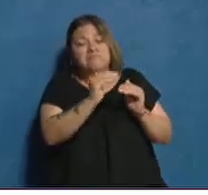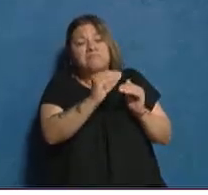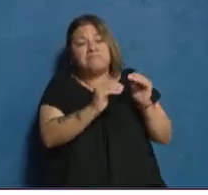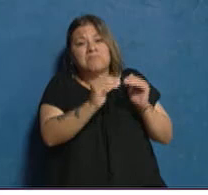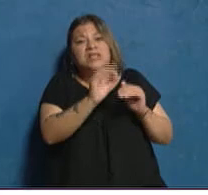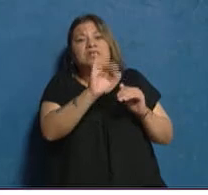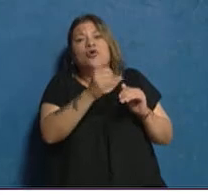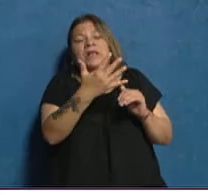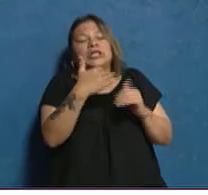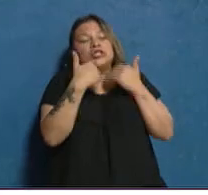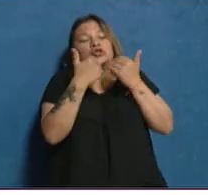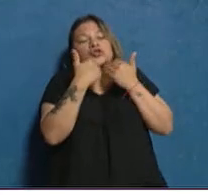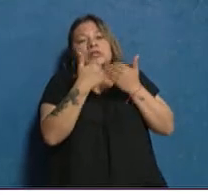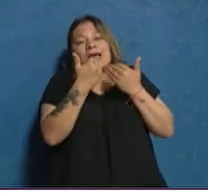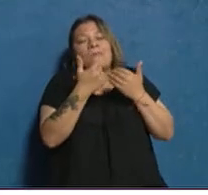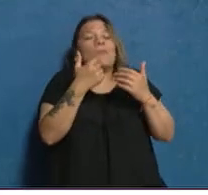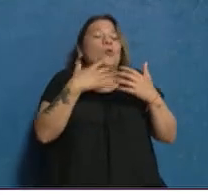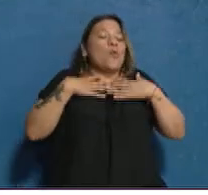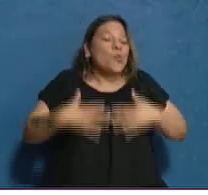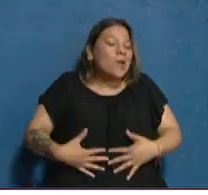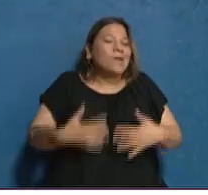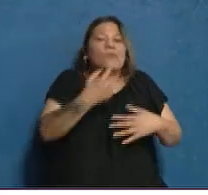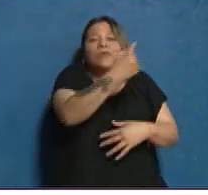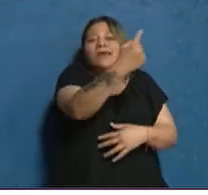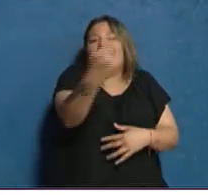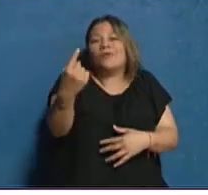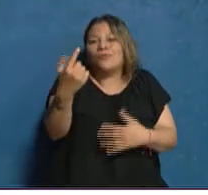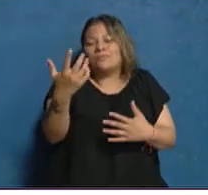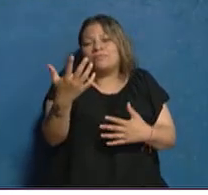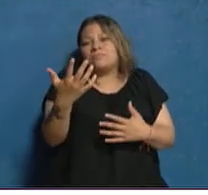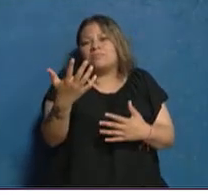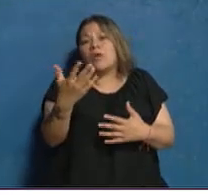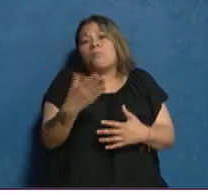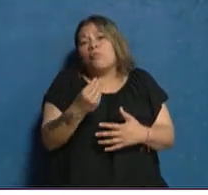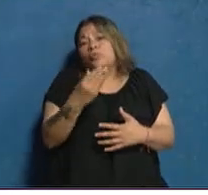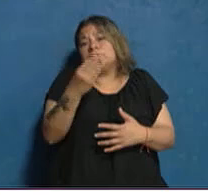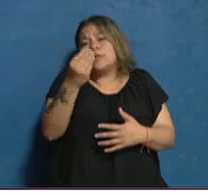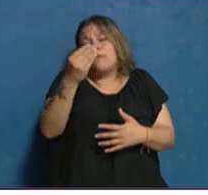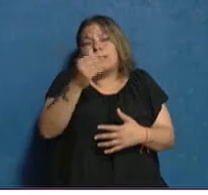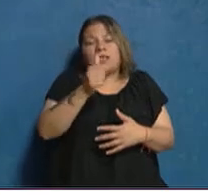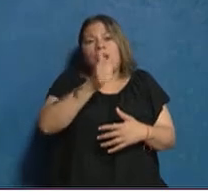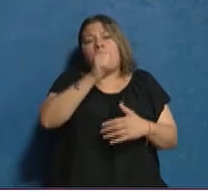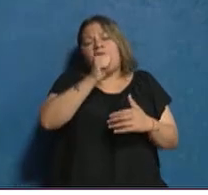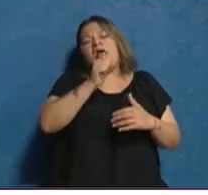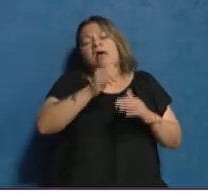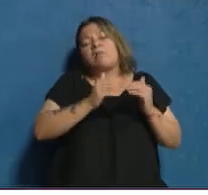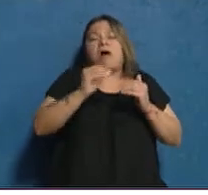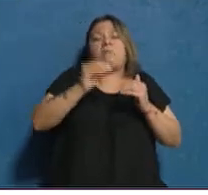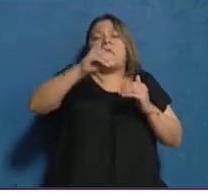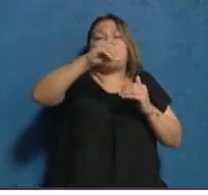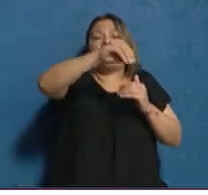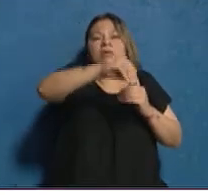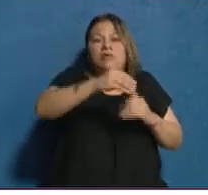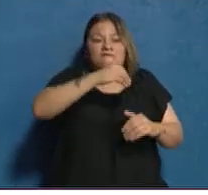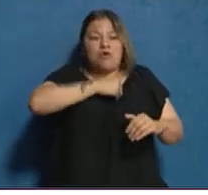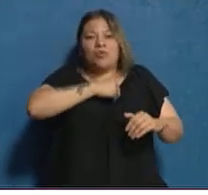propio 0,5 por el metabolismo de cada persona, haga que muchas veces se excedan sin tener la